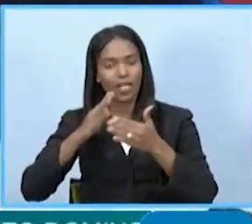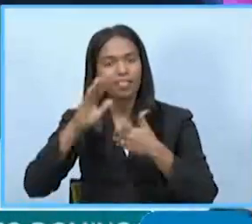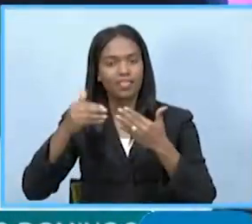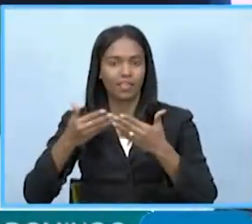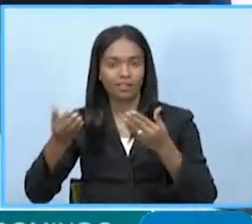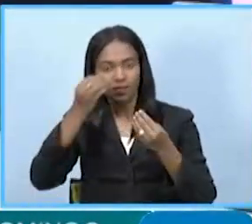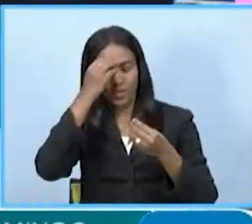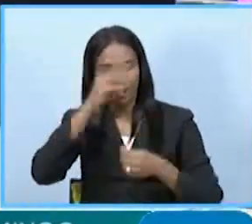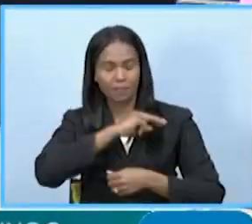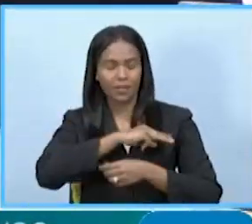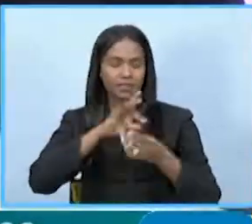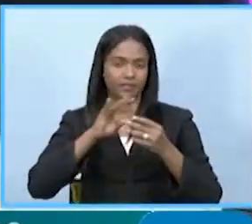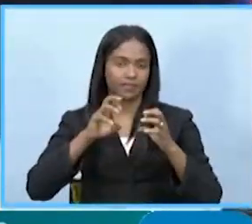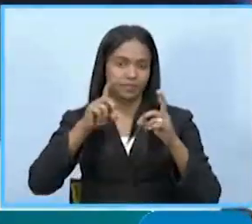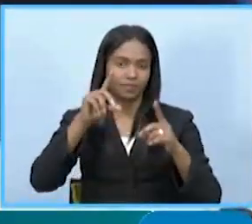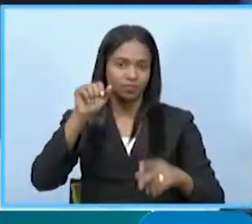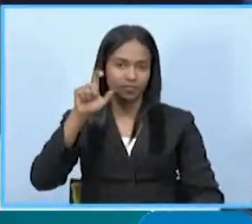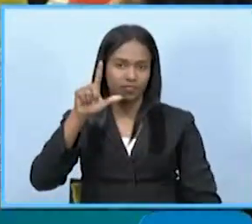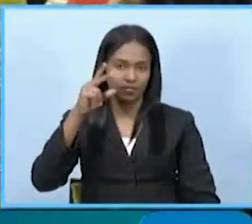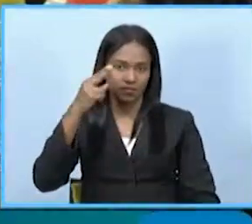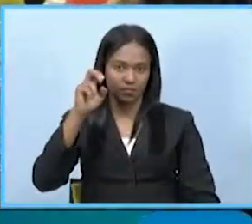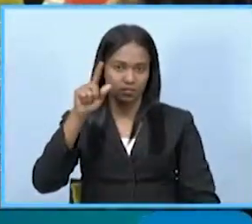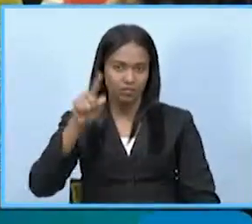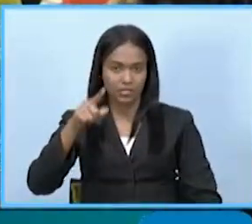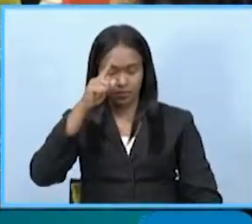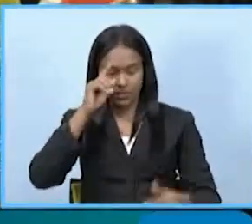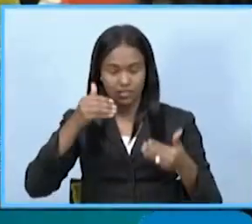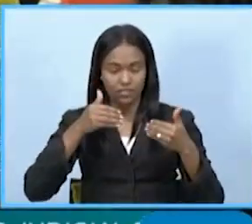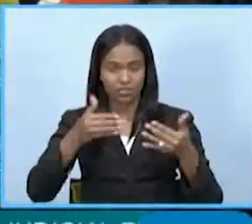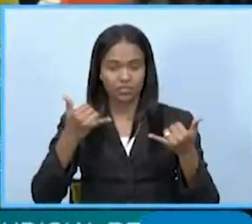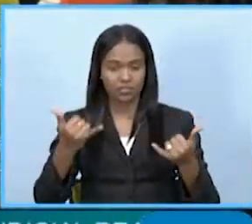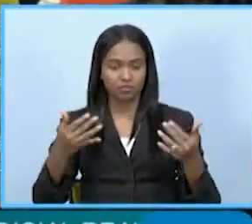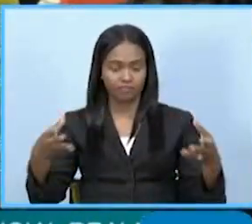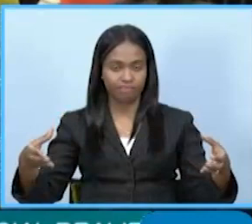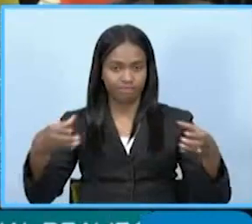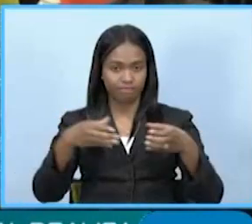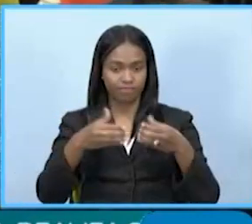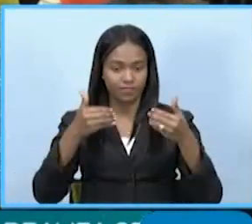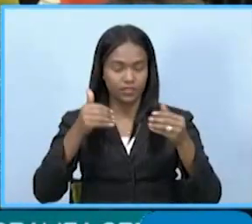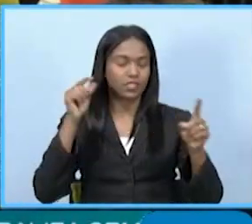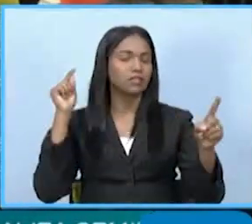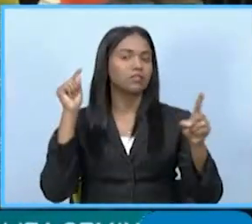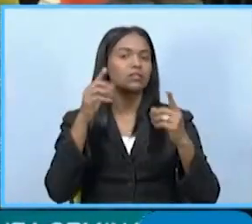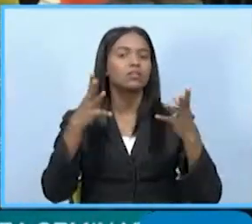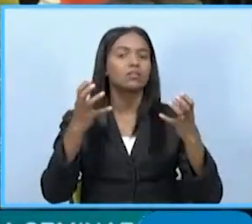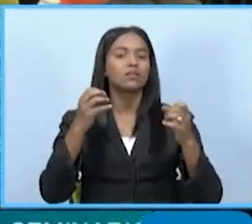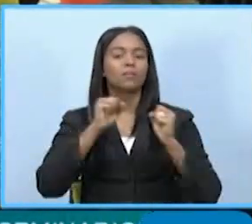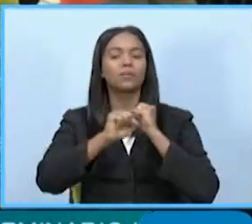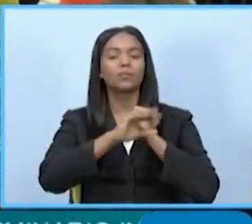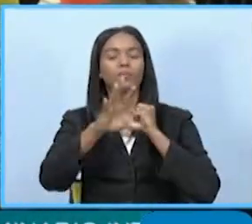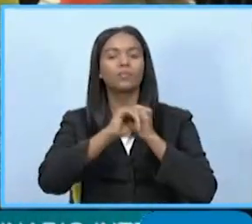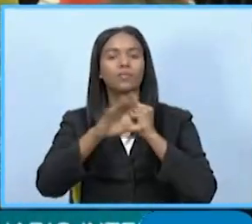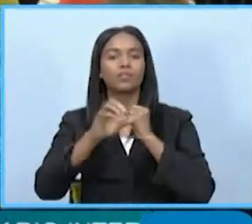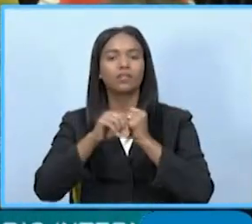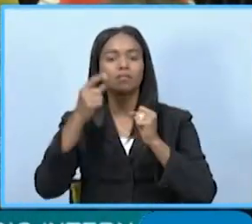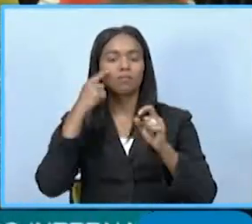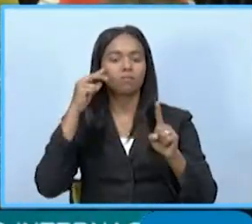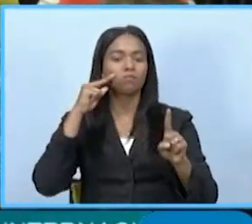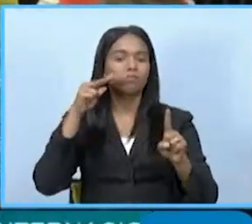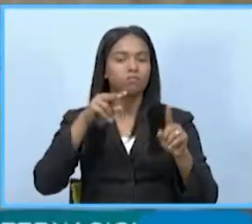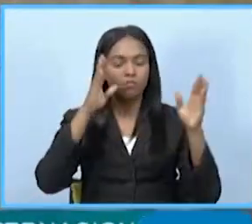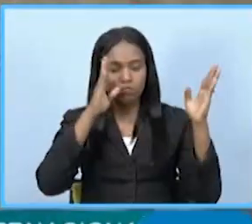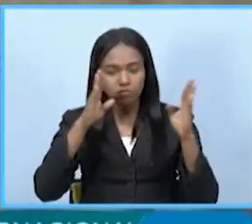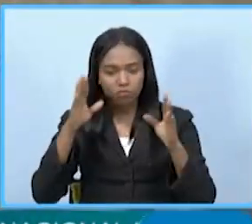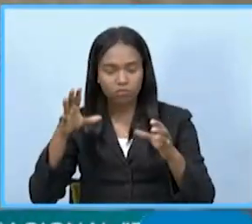expresó el ministro de Educación, Ángel Hernández, en el marco de este evento, que tiene como objetivo promover la perspectiva de la